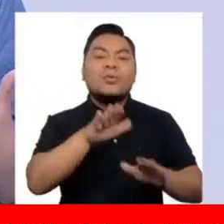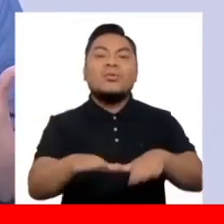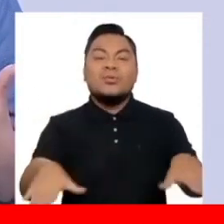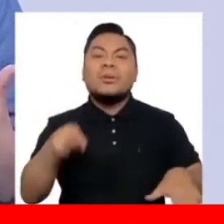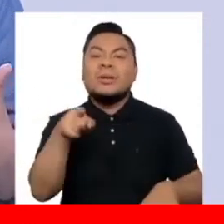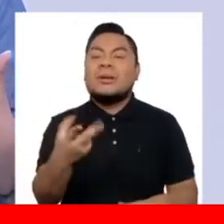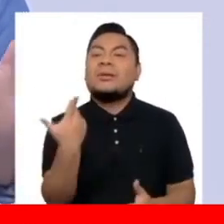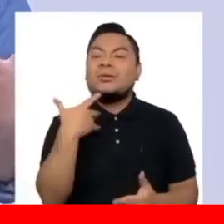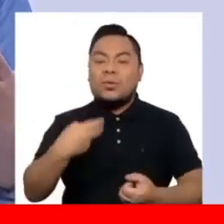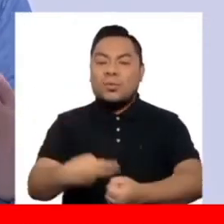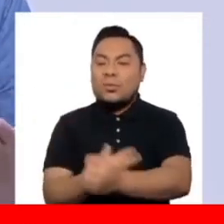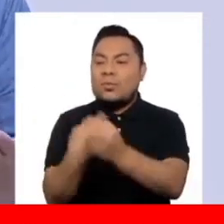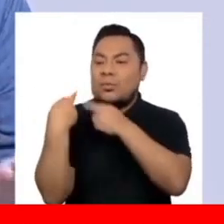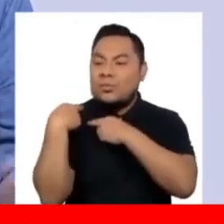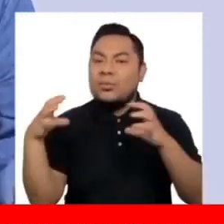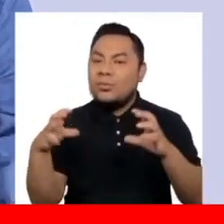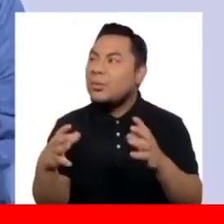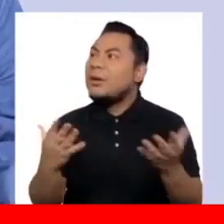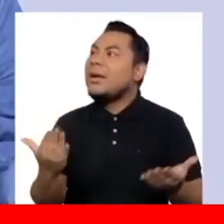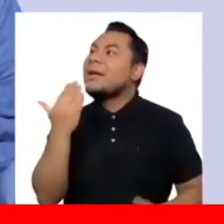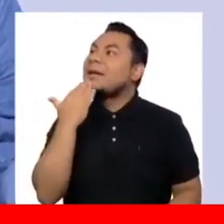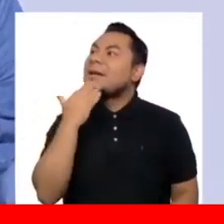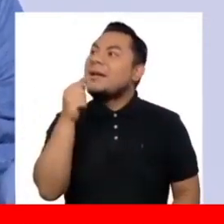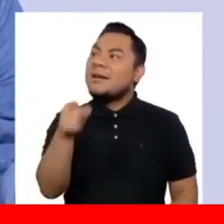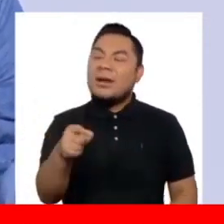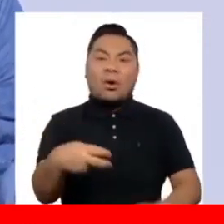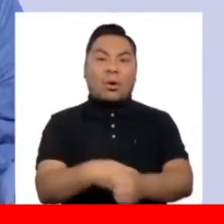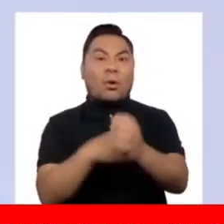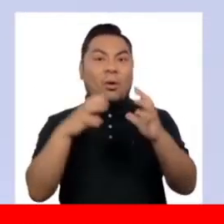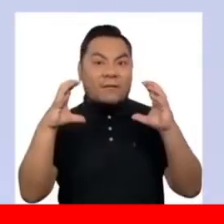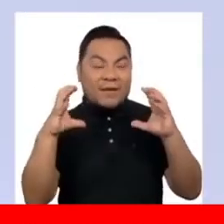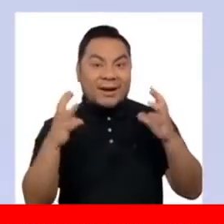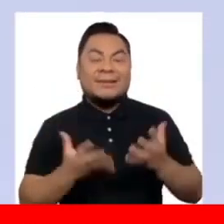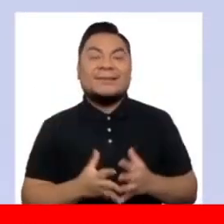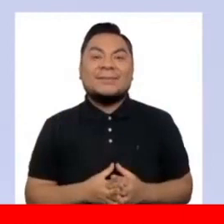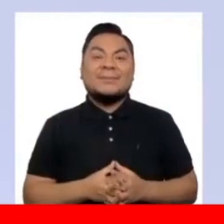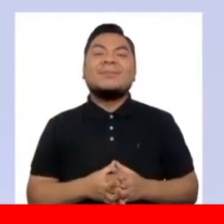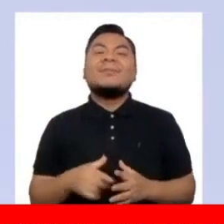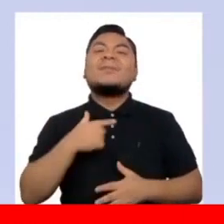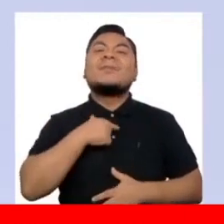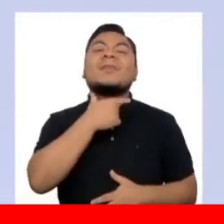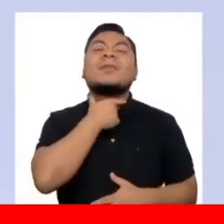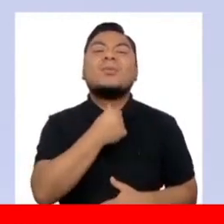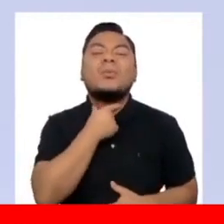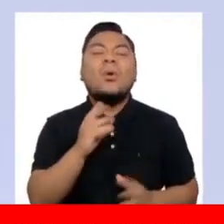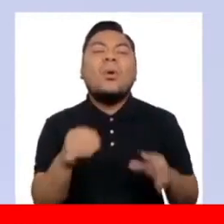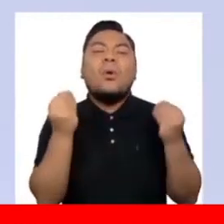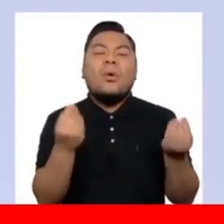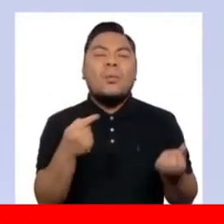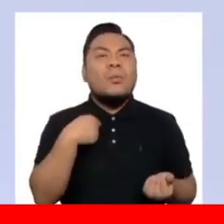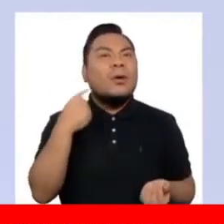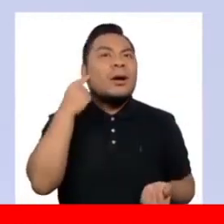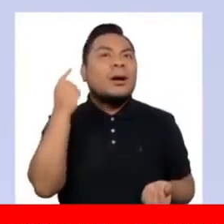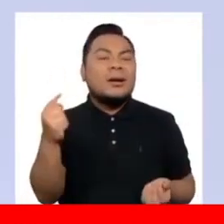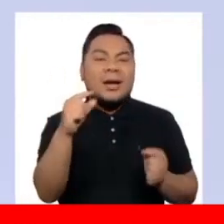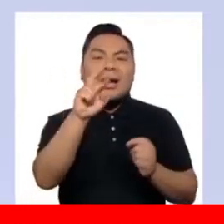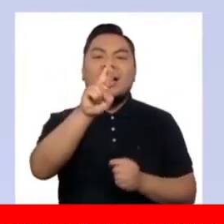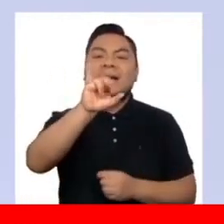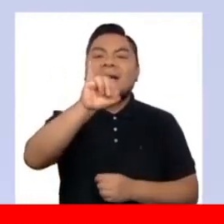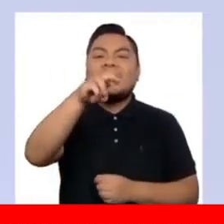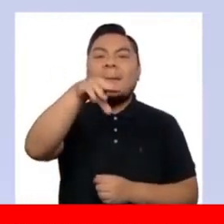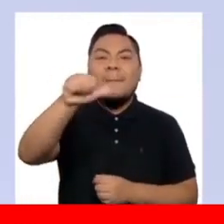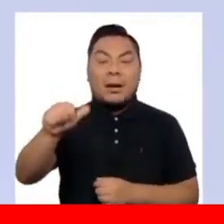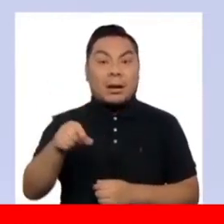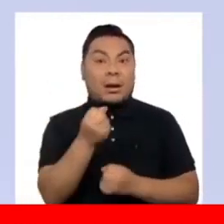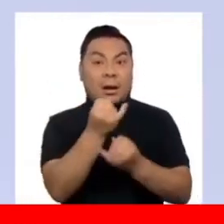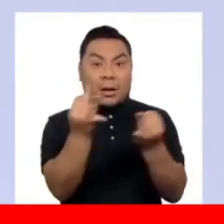de sus animalitos. Entre ellos están las ovejas. Me encantan cómo suenan las rimas. Algunos dicen